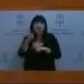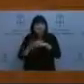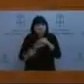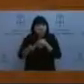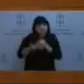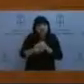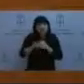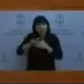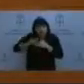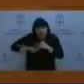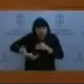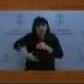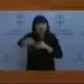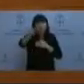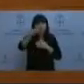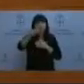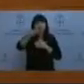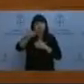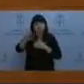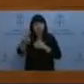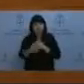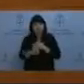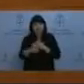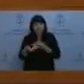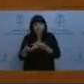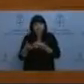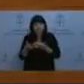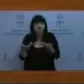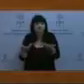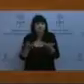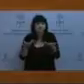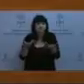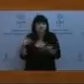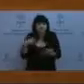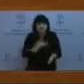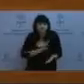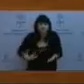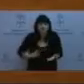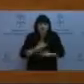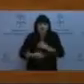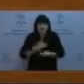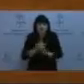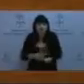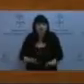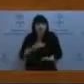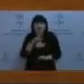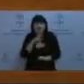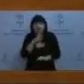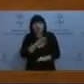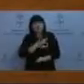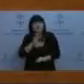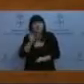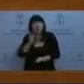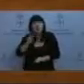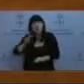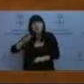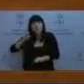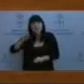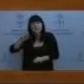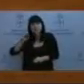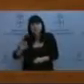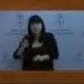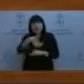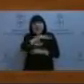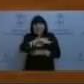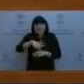ser superiores al gasto No vamos a arreglar absolutamente nada Entonces Y ahora hablo al señor Ovidio En las regiones Que se invierte en formación En este